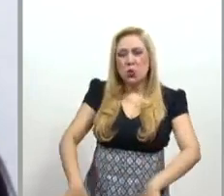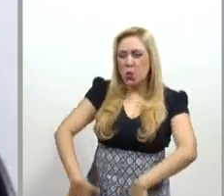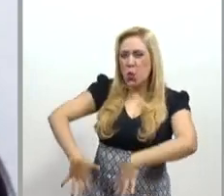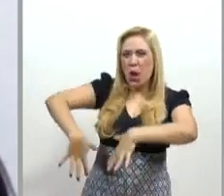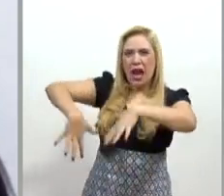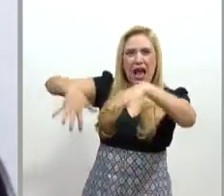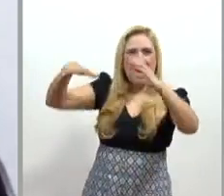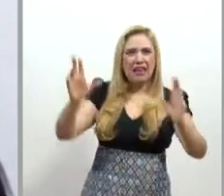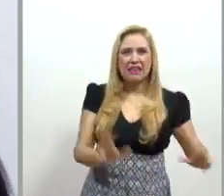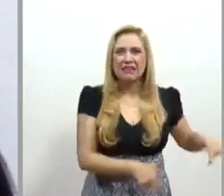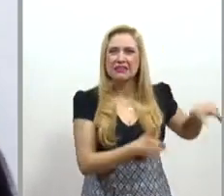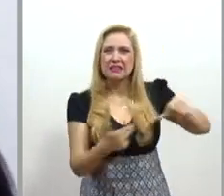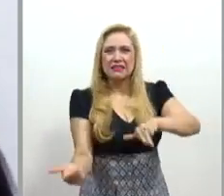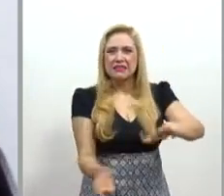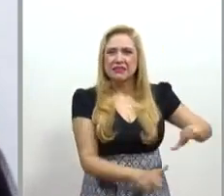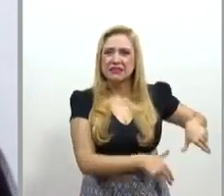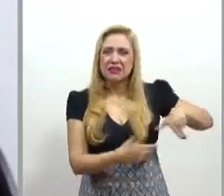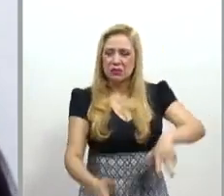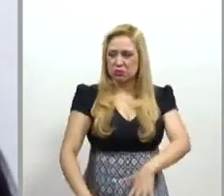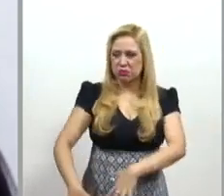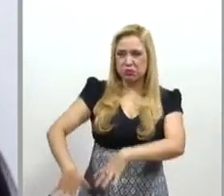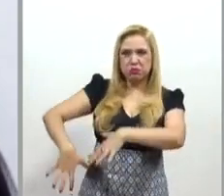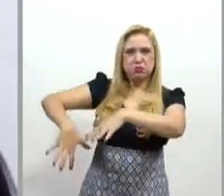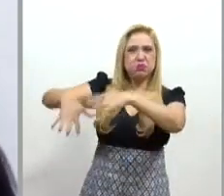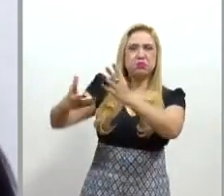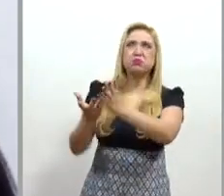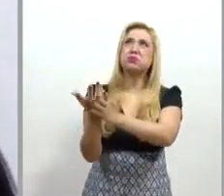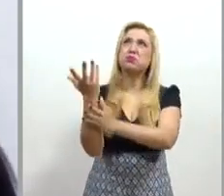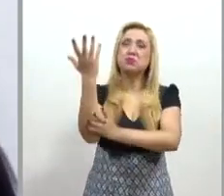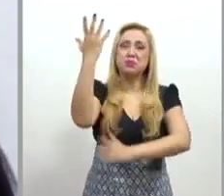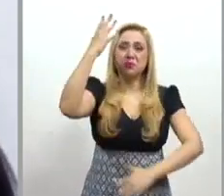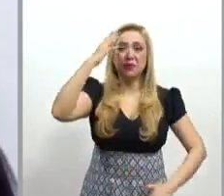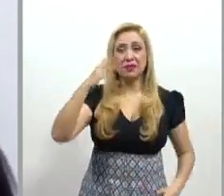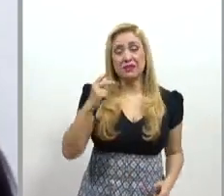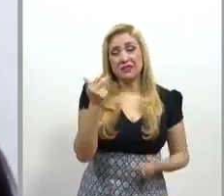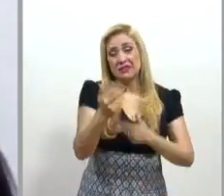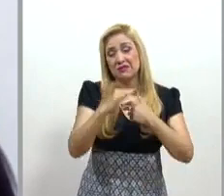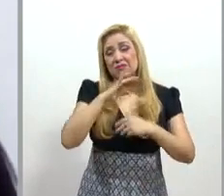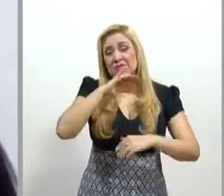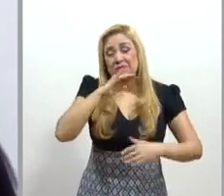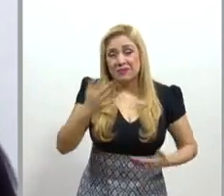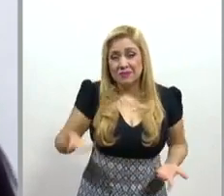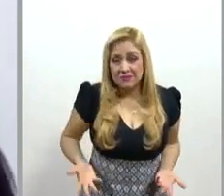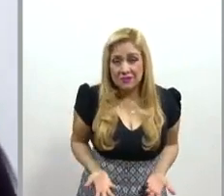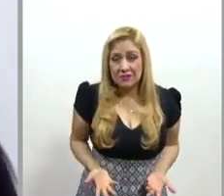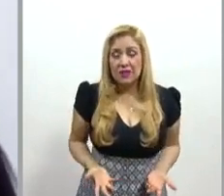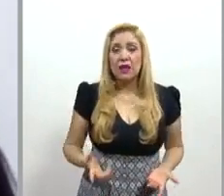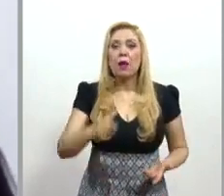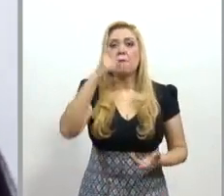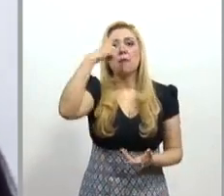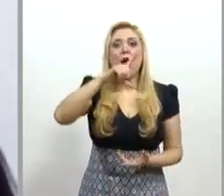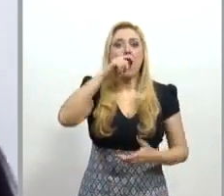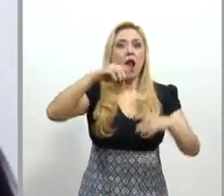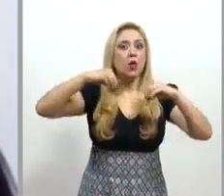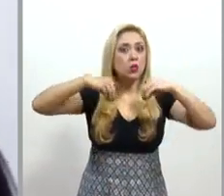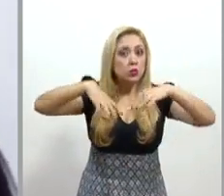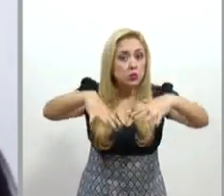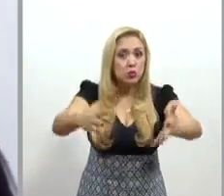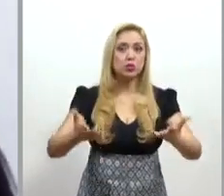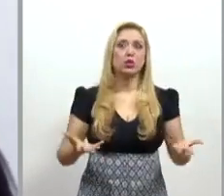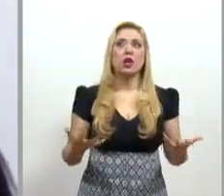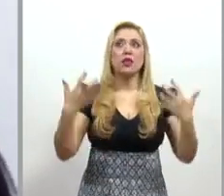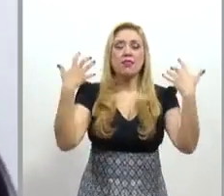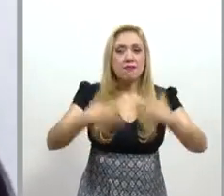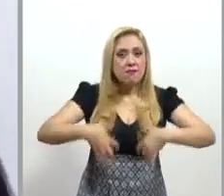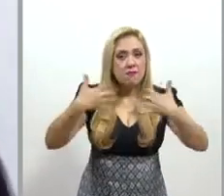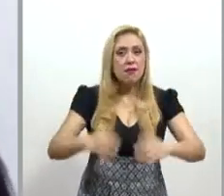importante de emisiones de metanos, pero pensemos también que para producir energía, para la industria, el transporte, para los